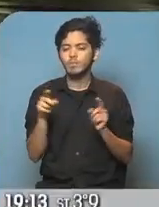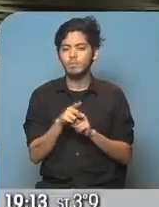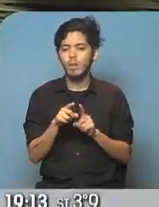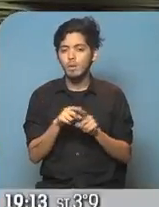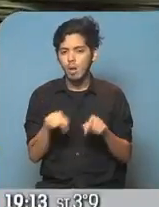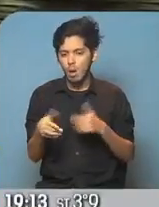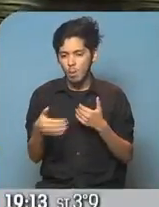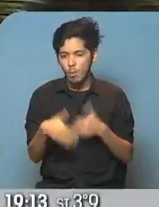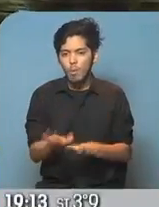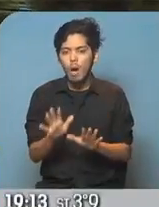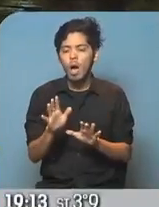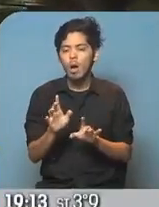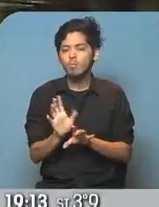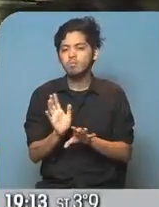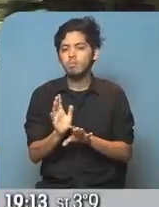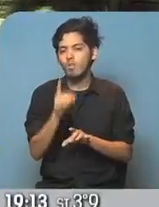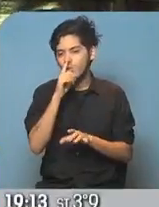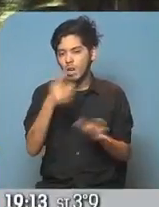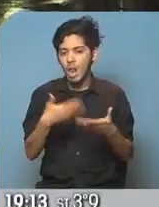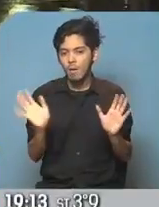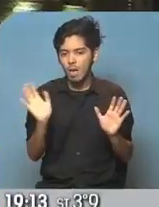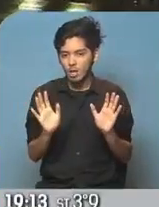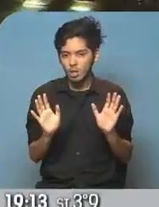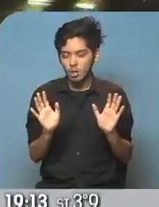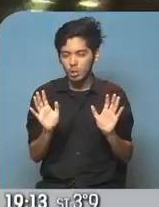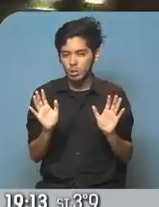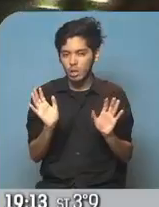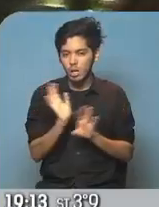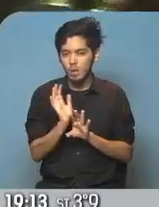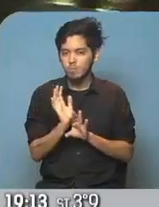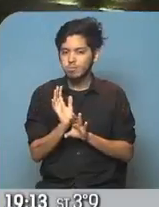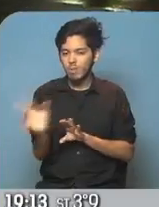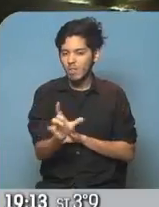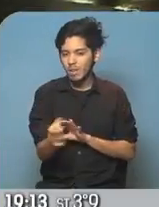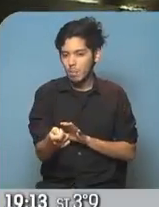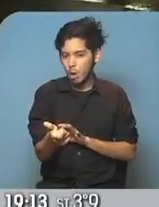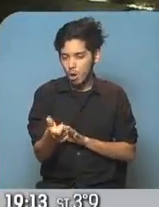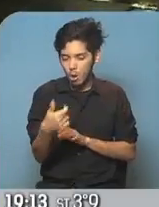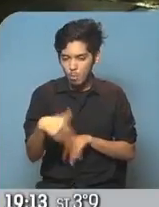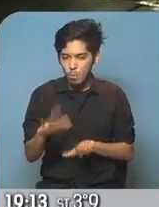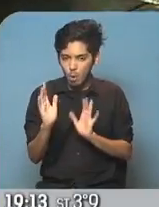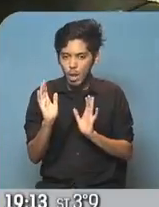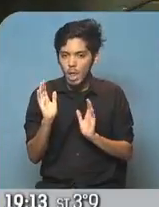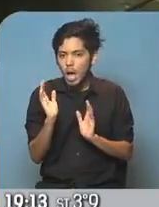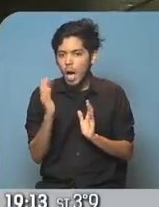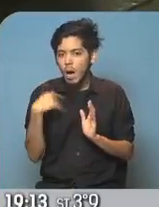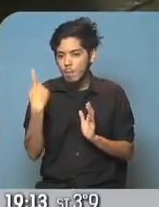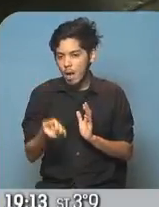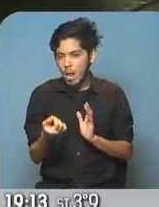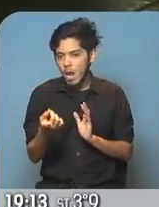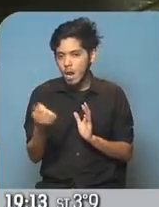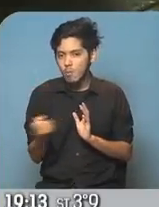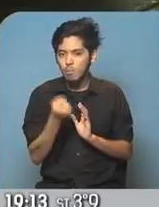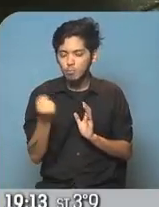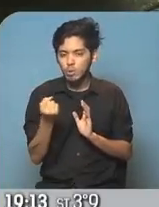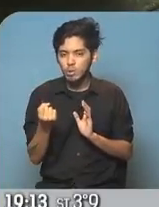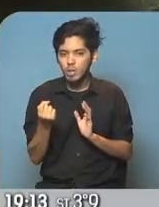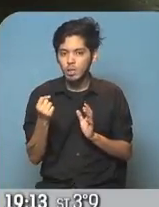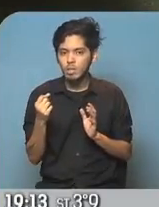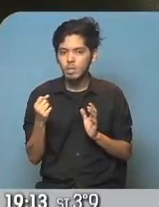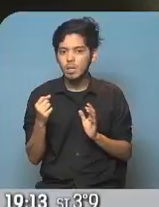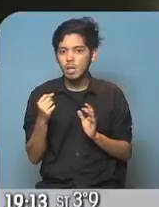un final abierto y muy cerrado con respecto a lo que pueda pasar mañana en esta histórica sesión a partir de las 11